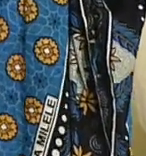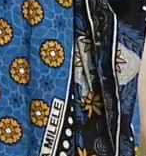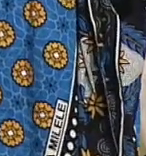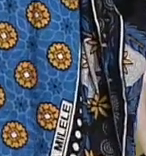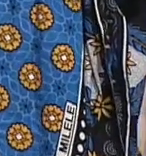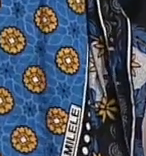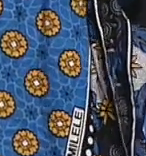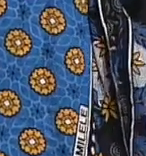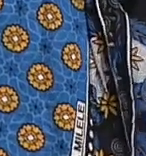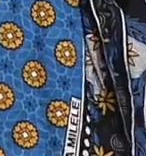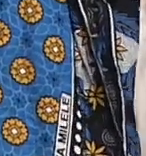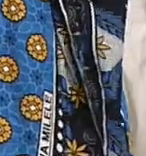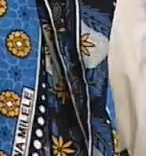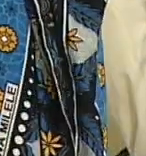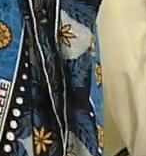en Europa.